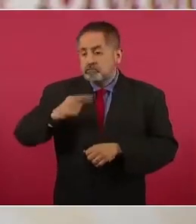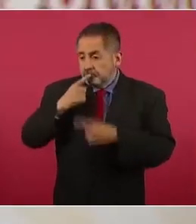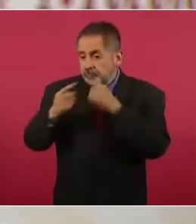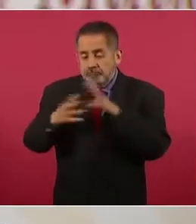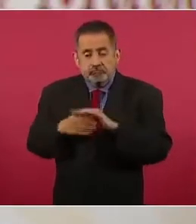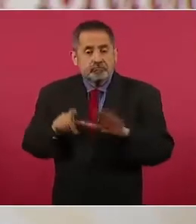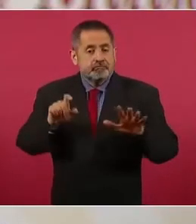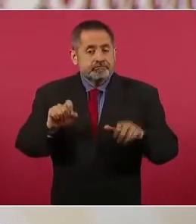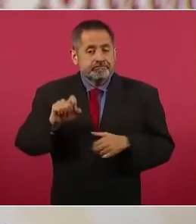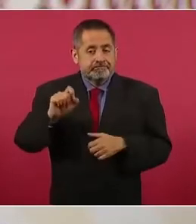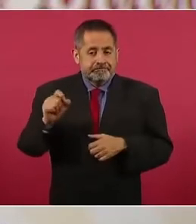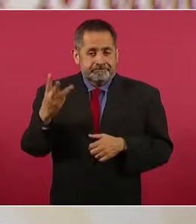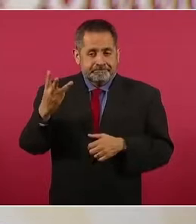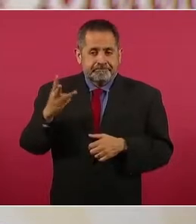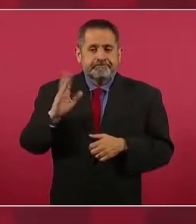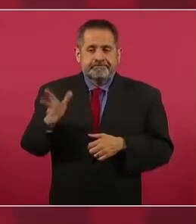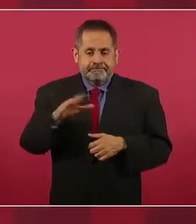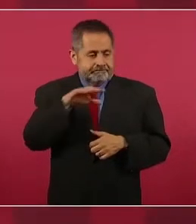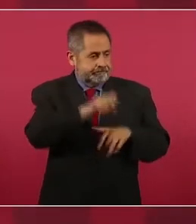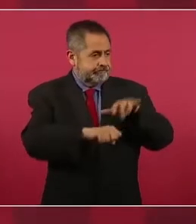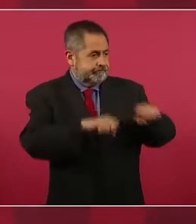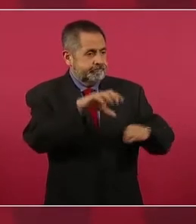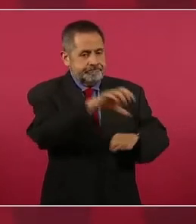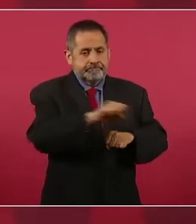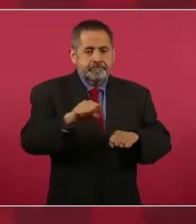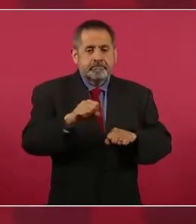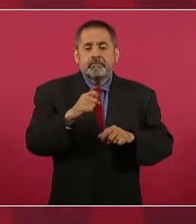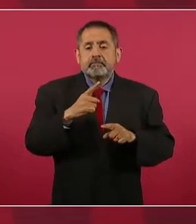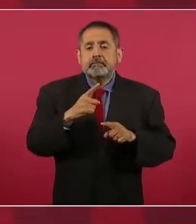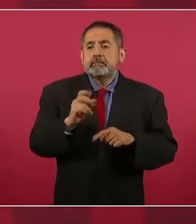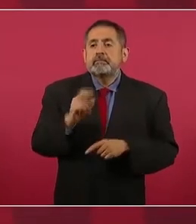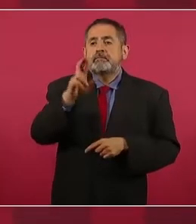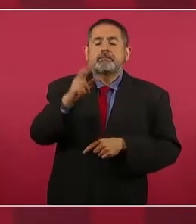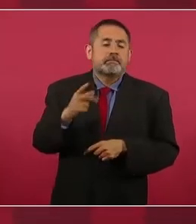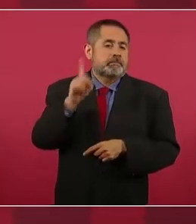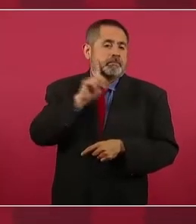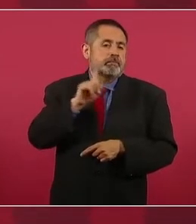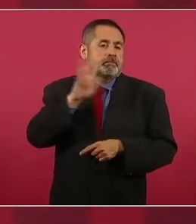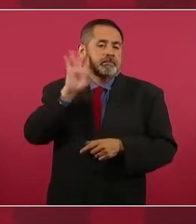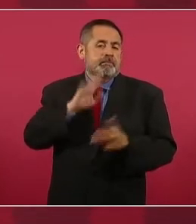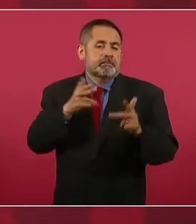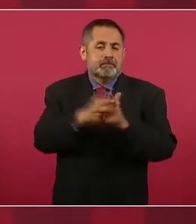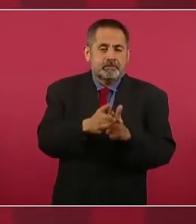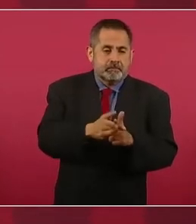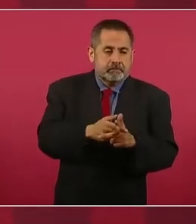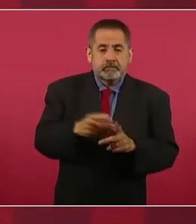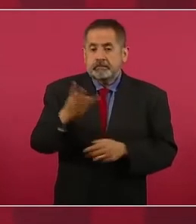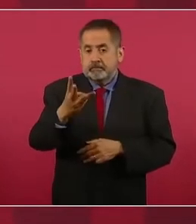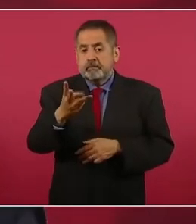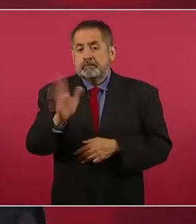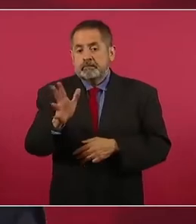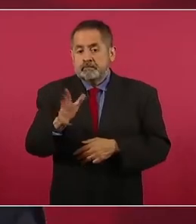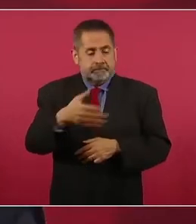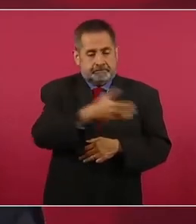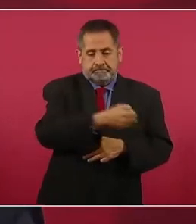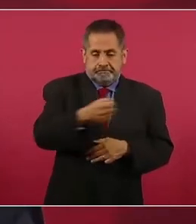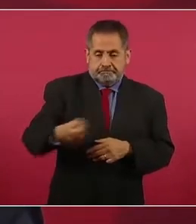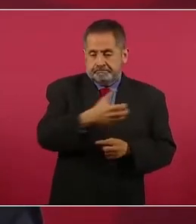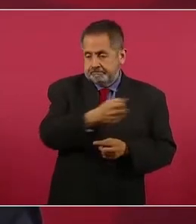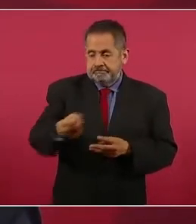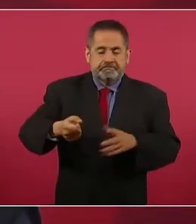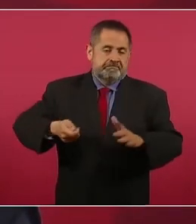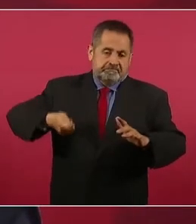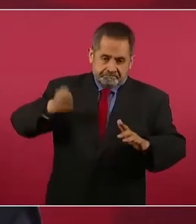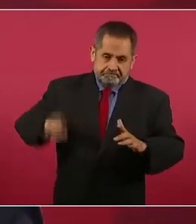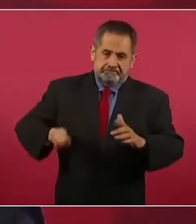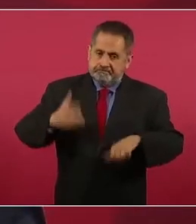de 23 detenidos por delitos de feminicidios, entre ellos tres sentenciados. Y precisamente